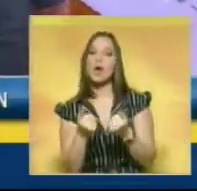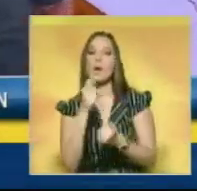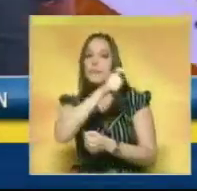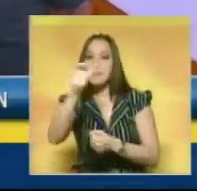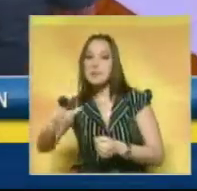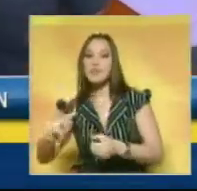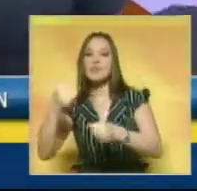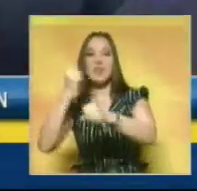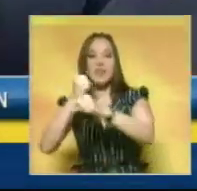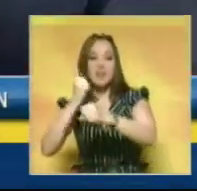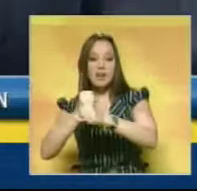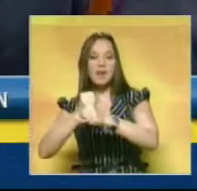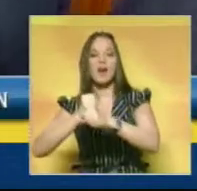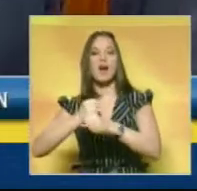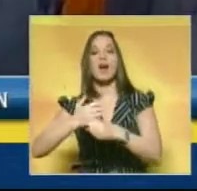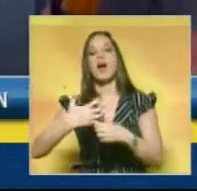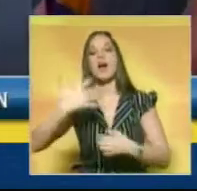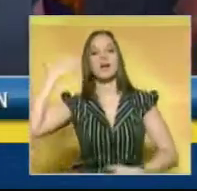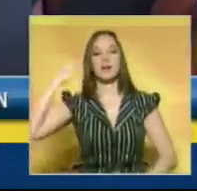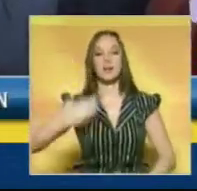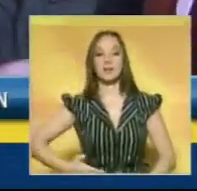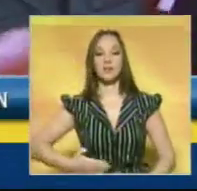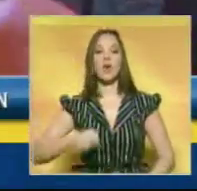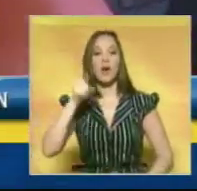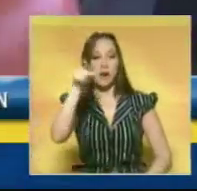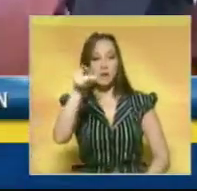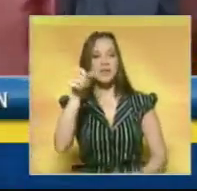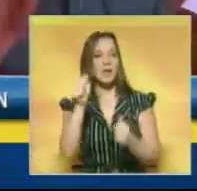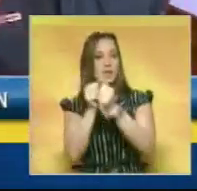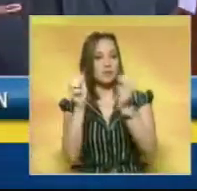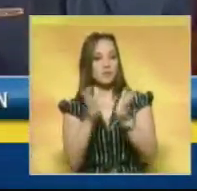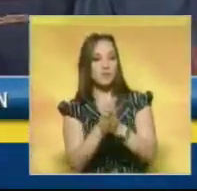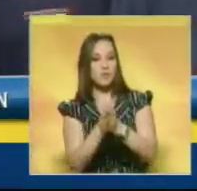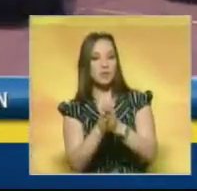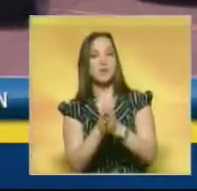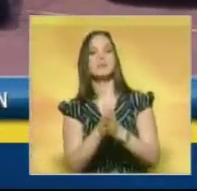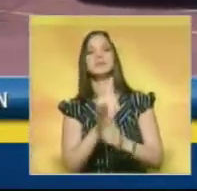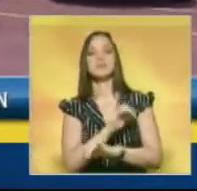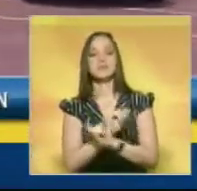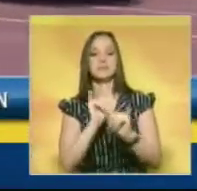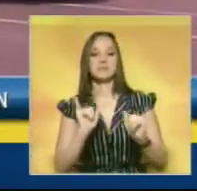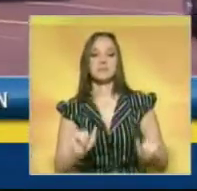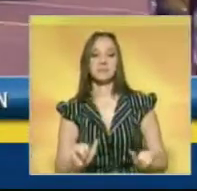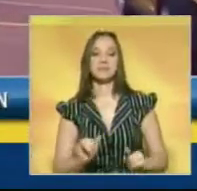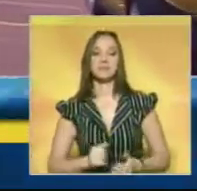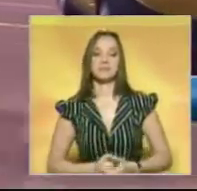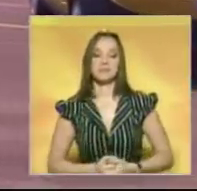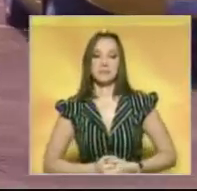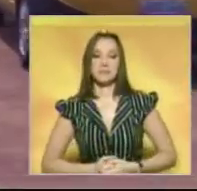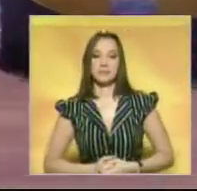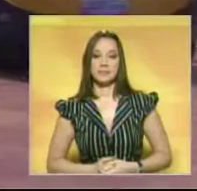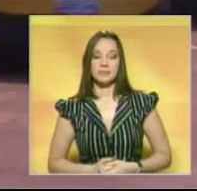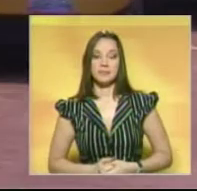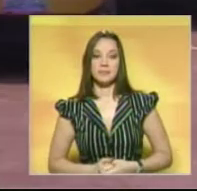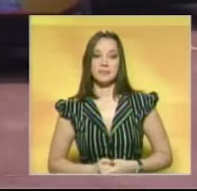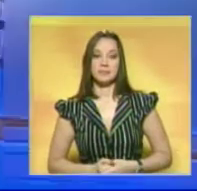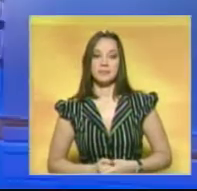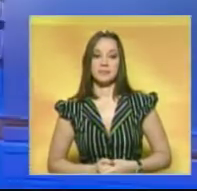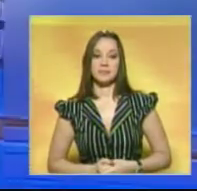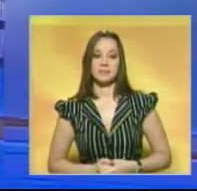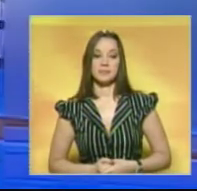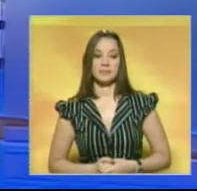integrantes de la Fuerza Armada desde la base aérea del estado Anzoátegui. Desde el estado Anzoátegui, María Gabriela Rondón, Noticiero